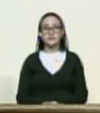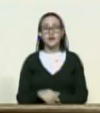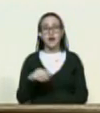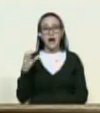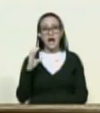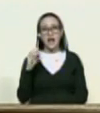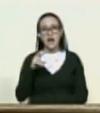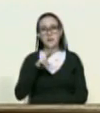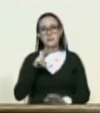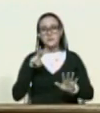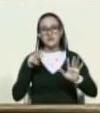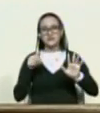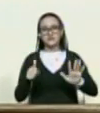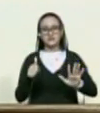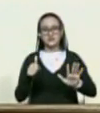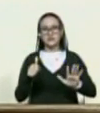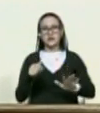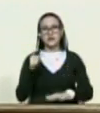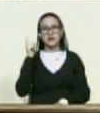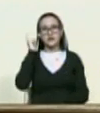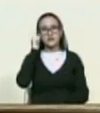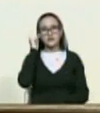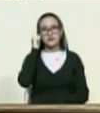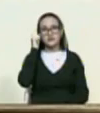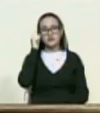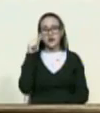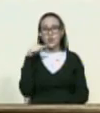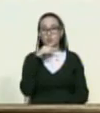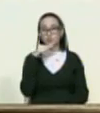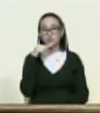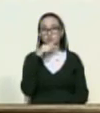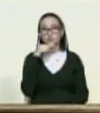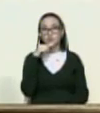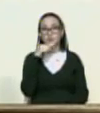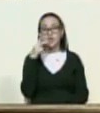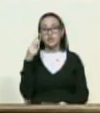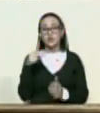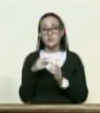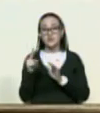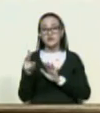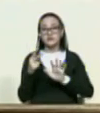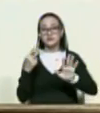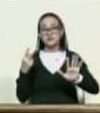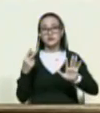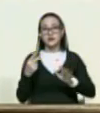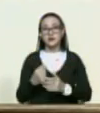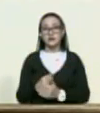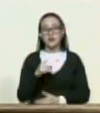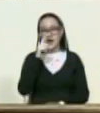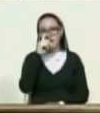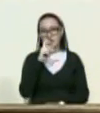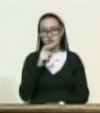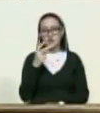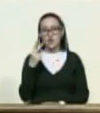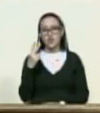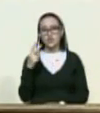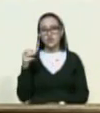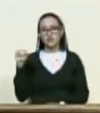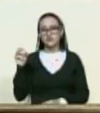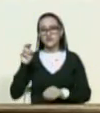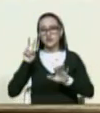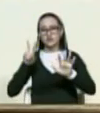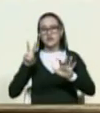los 26 días de octubre de 2017, año 207